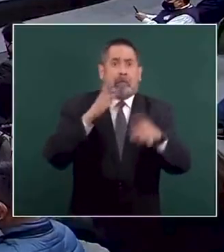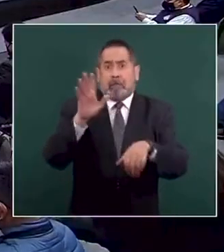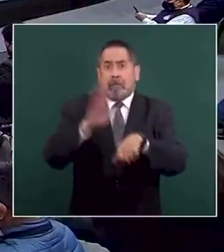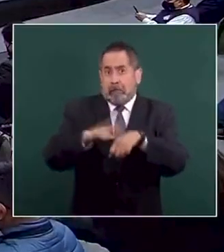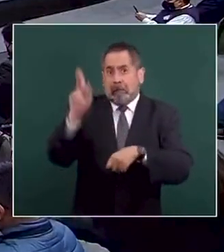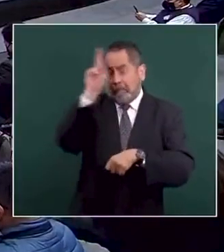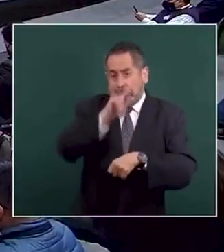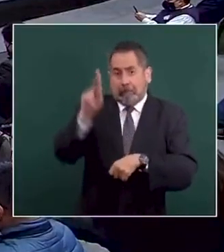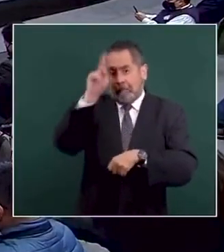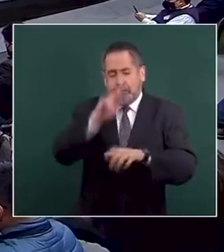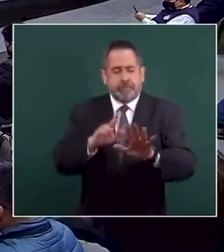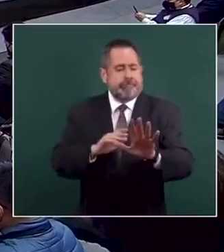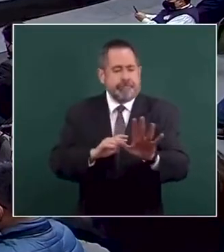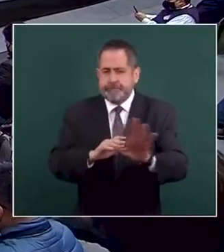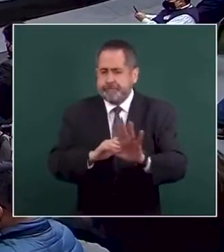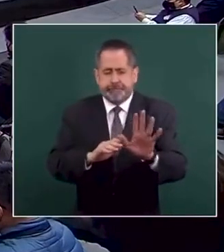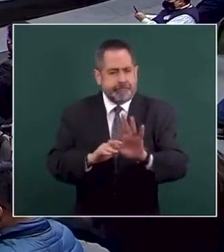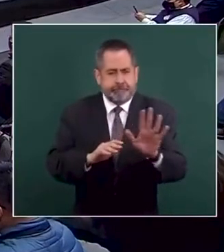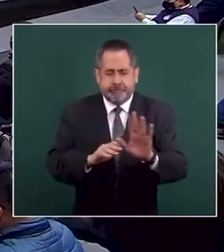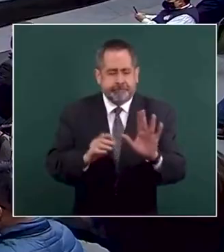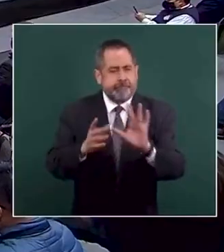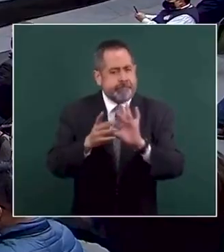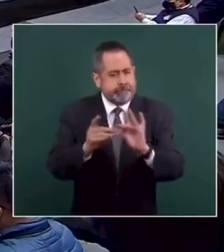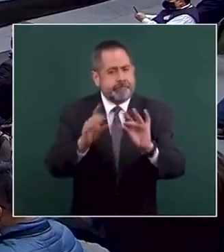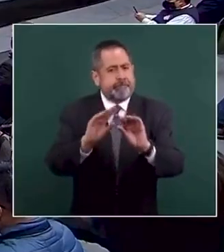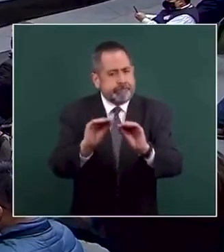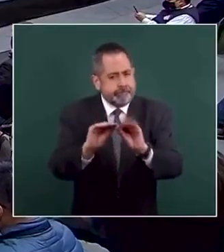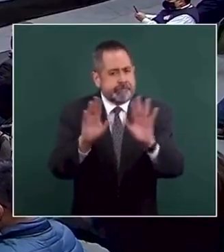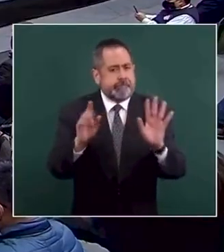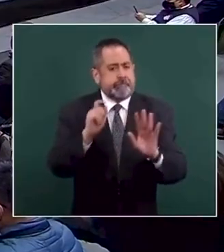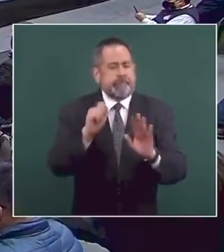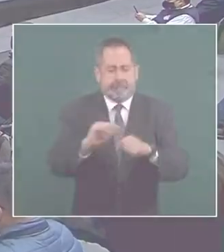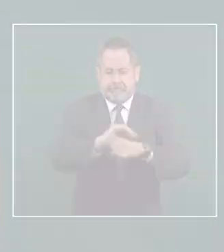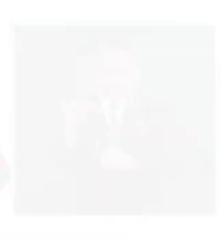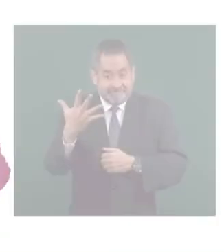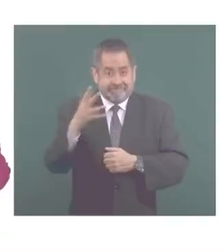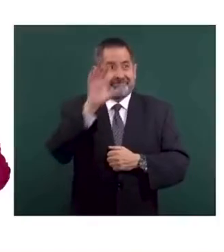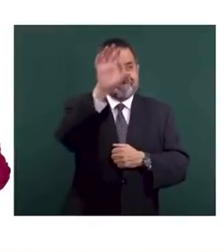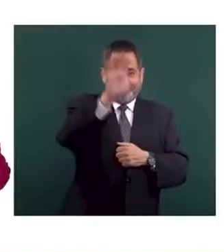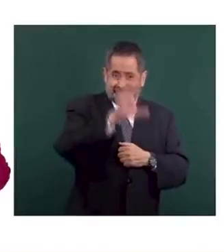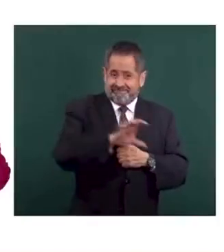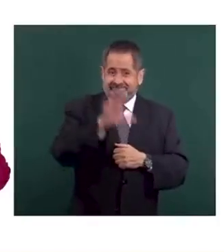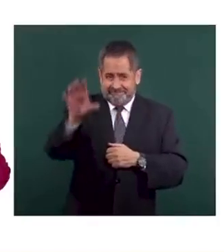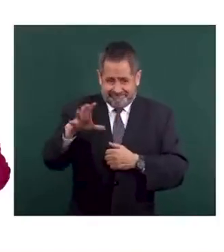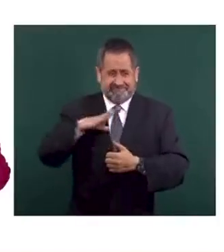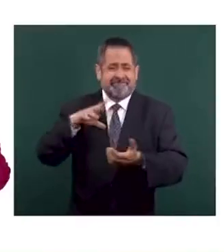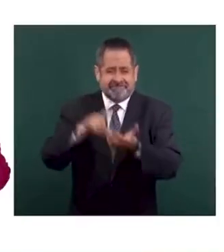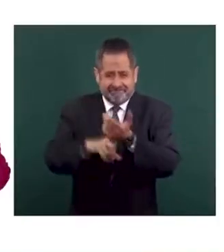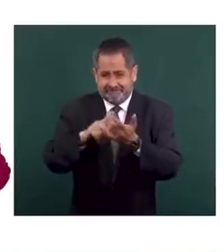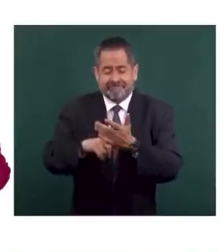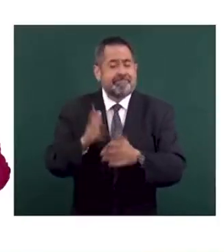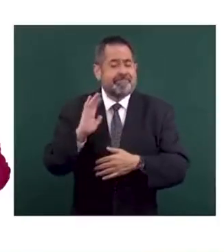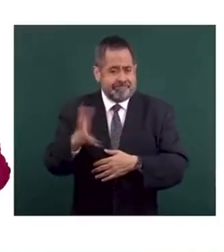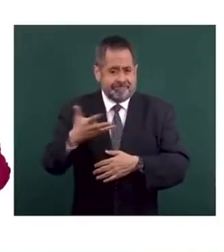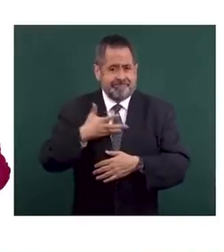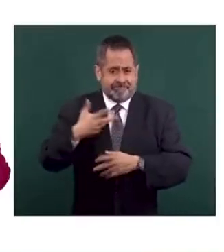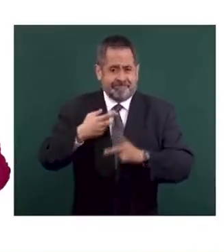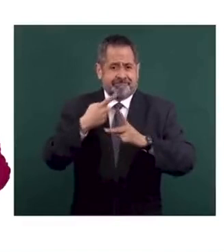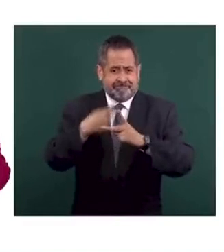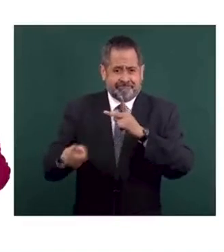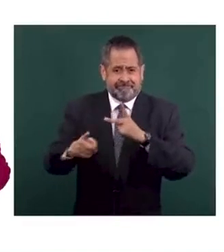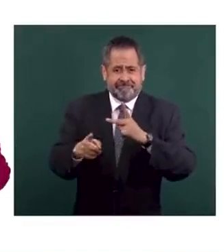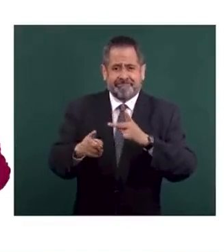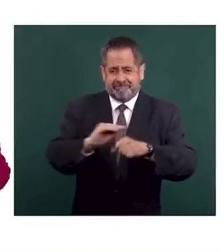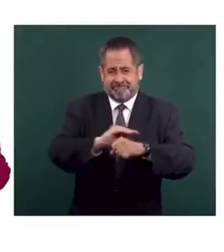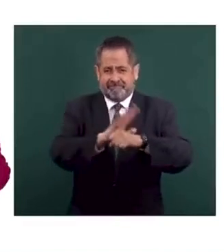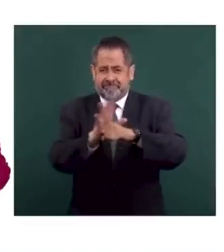información y tener claridad de lo que significa esta variante. Por lo tanto, y lo enfatiza también la Organización Mundial de la